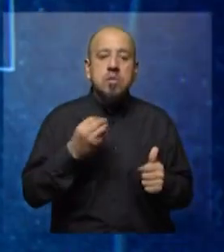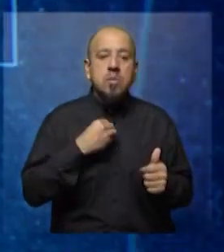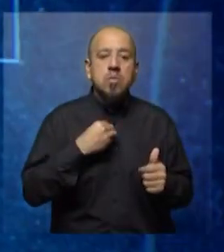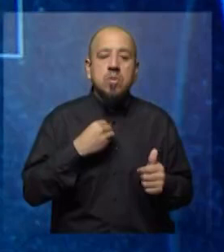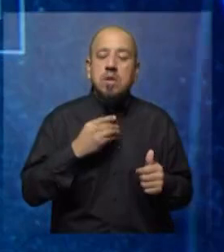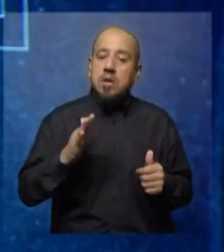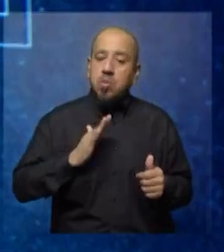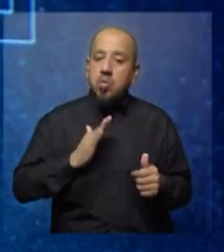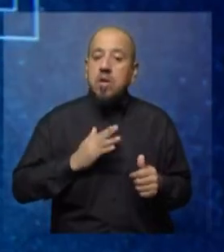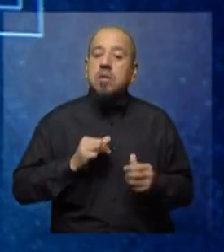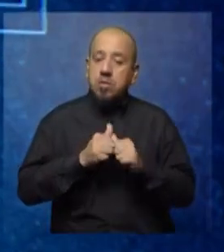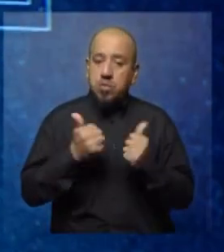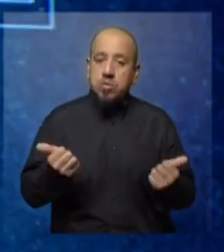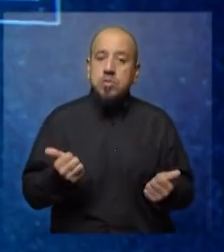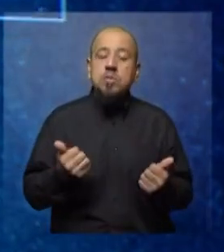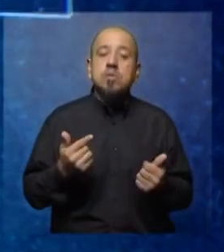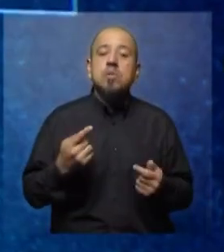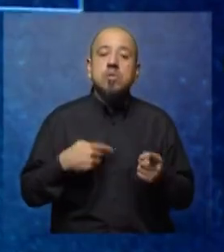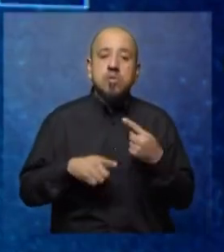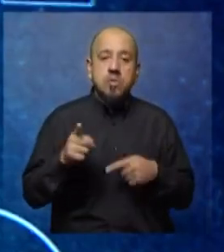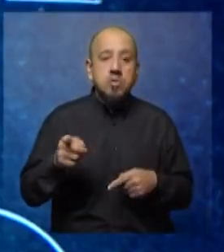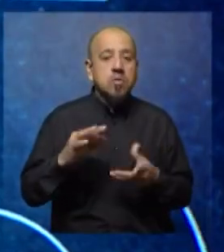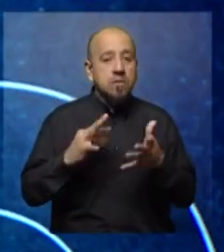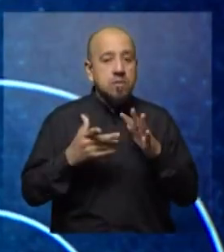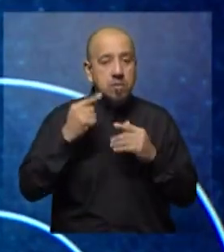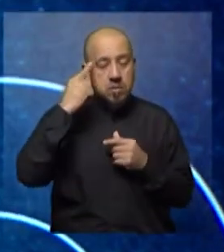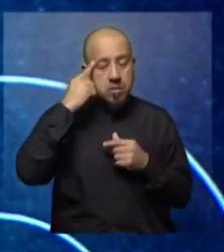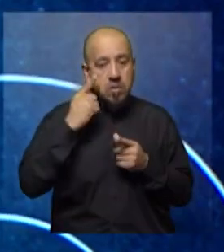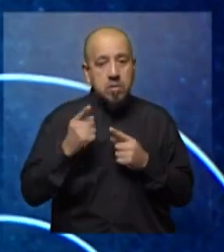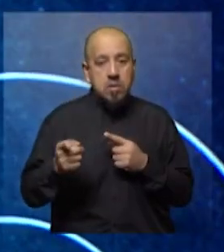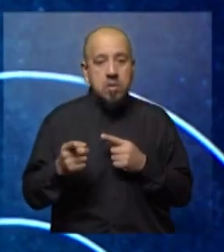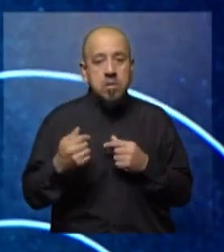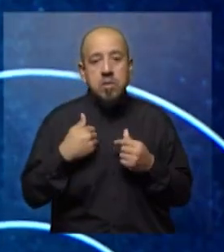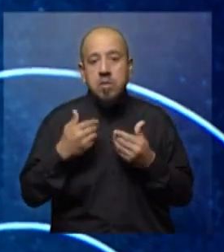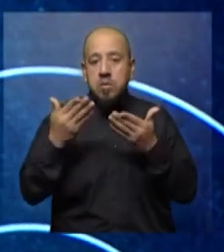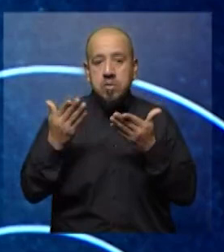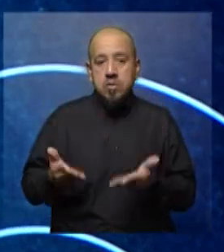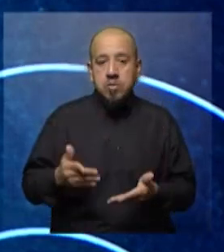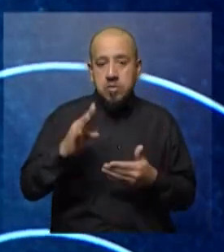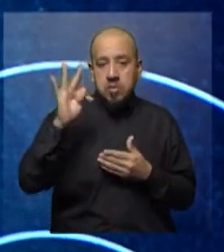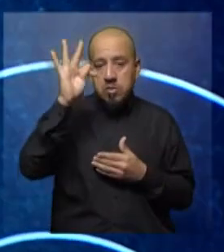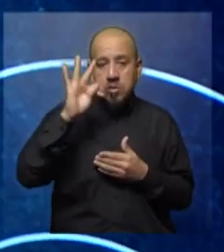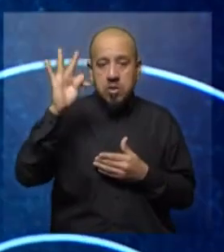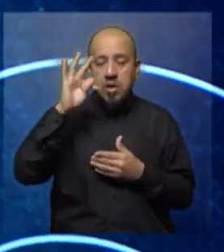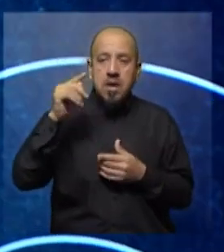quiero decir que su modo de pensamiento su Corpus teórico